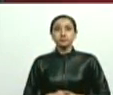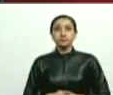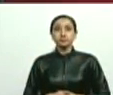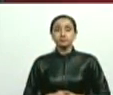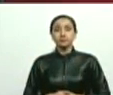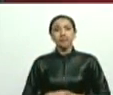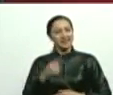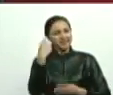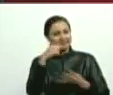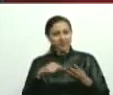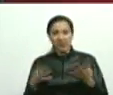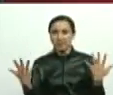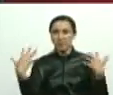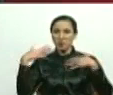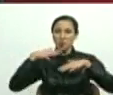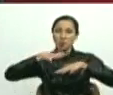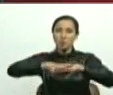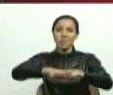elementos